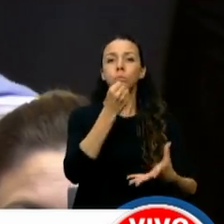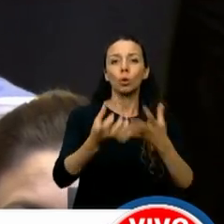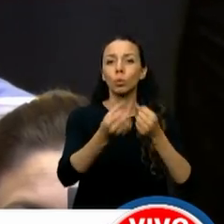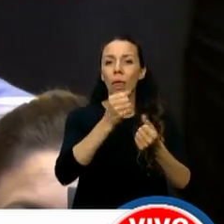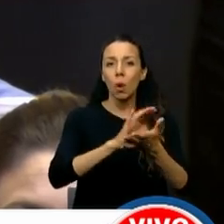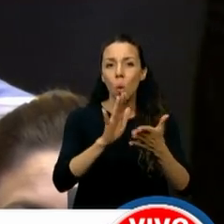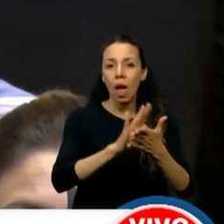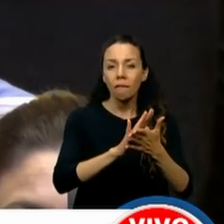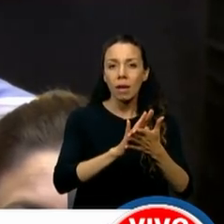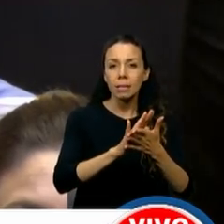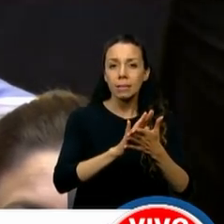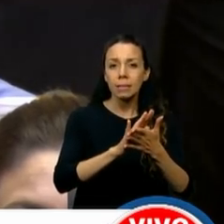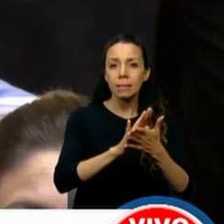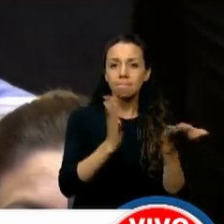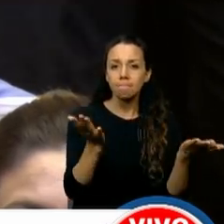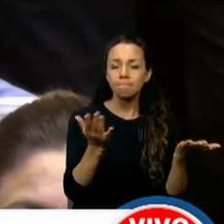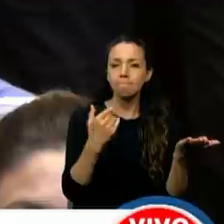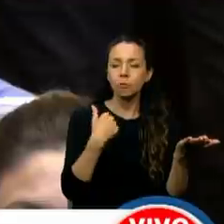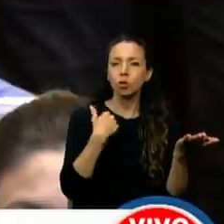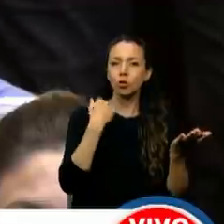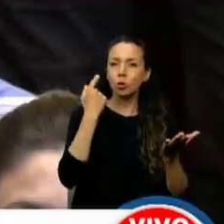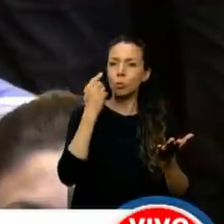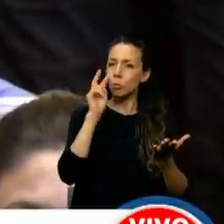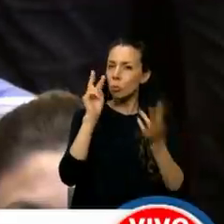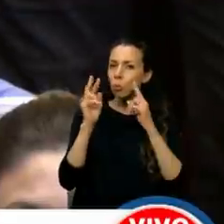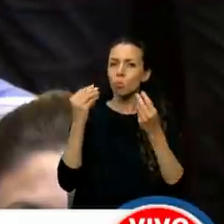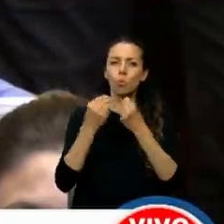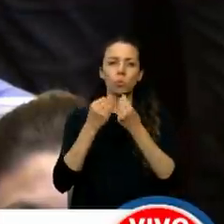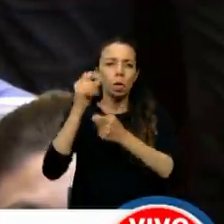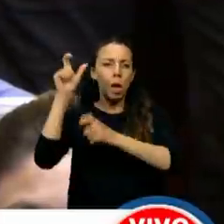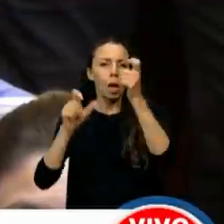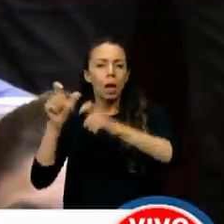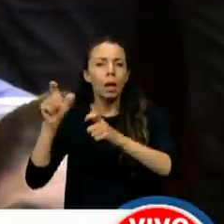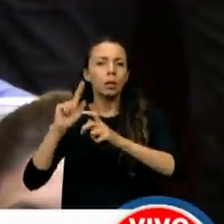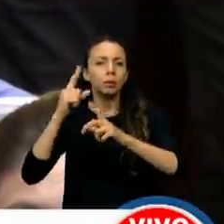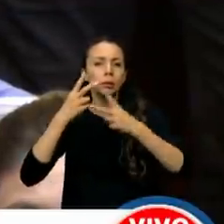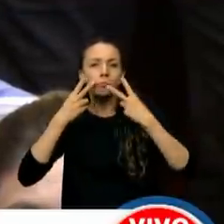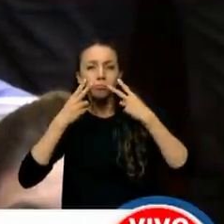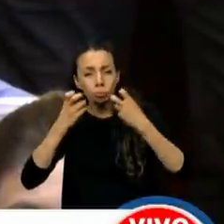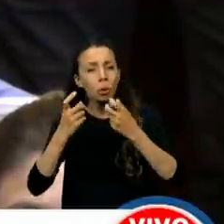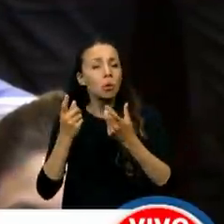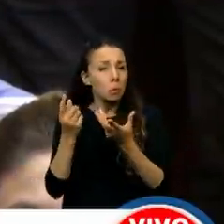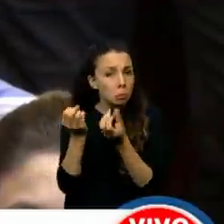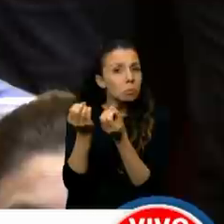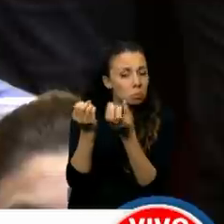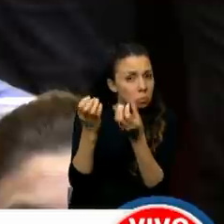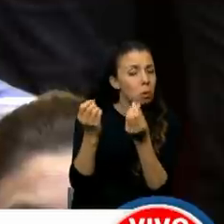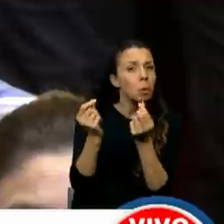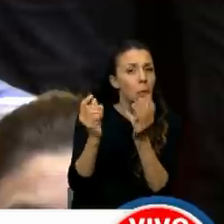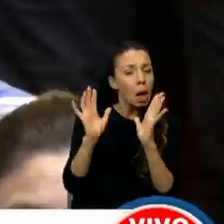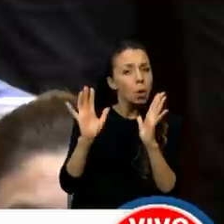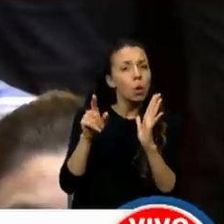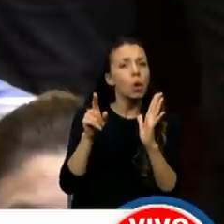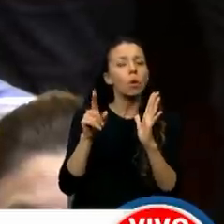acá creo que muchos momentos el análisis exhaustivo al que valoro también de la oposición